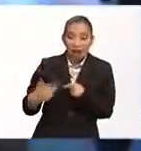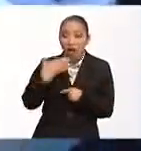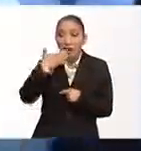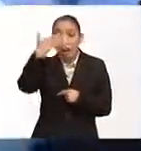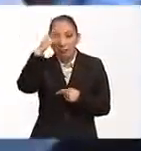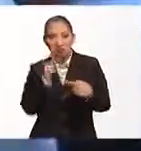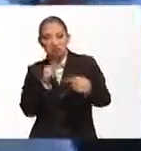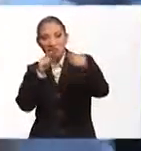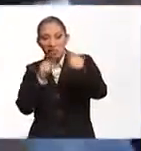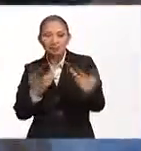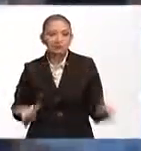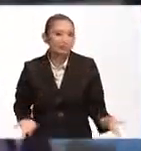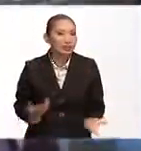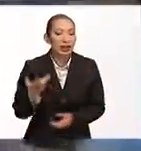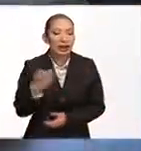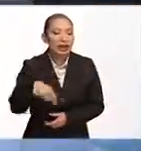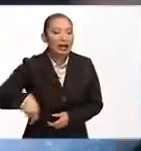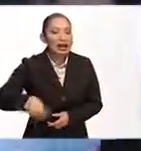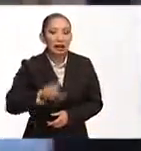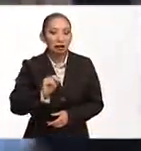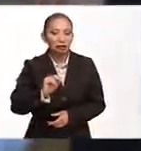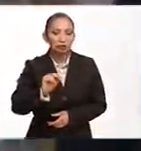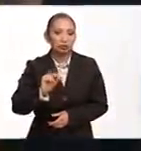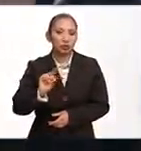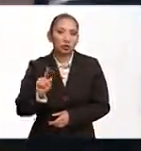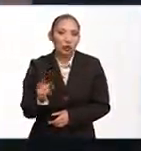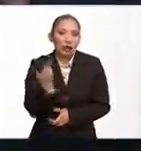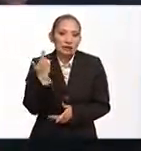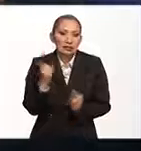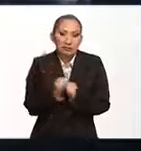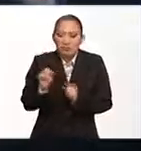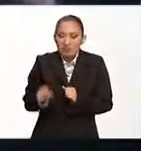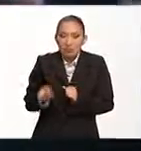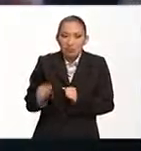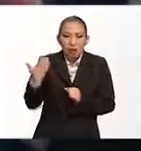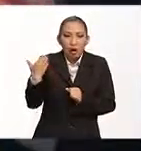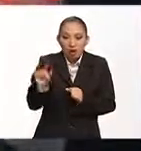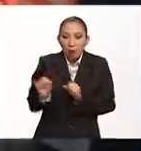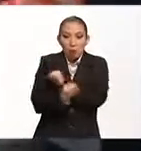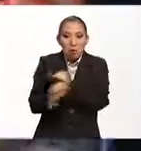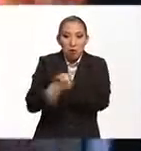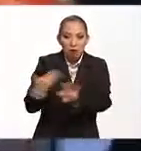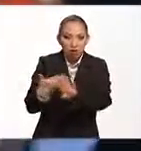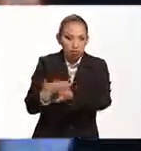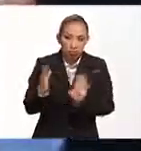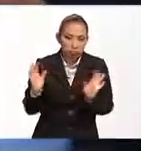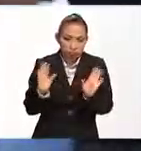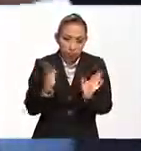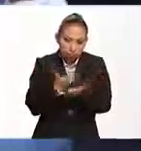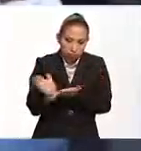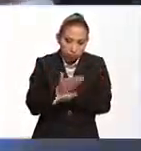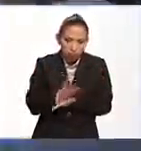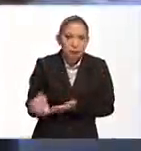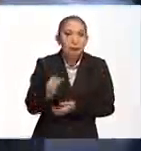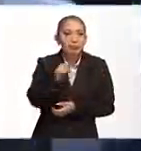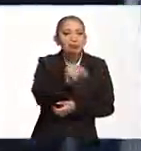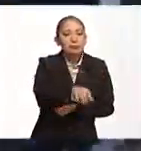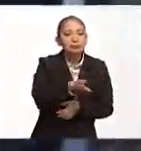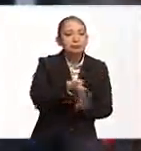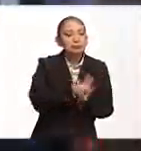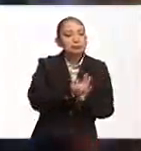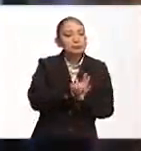Saudita. Claro, esto no necesariamente tiene que ver con la explicación de los atentados terroristas, en donde en el caso